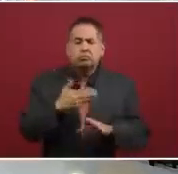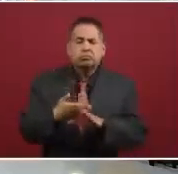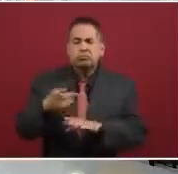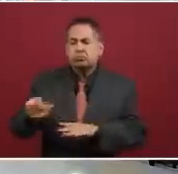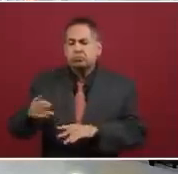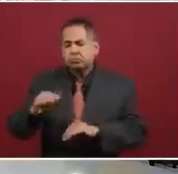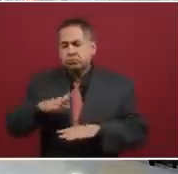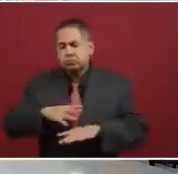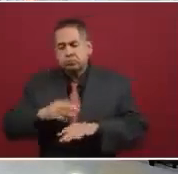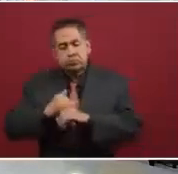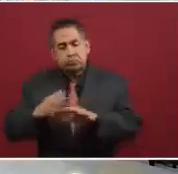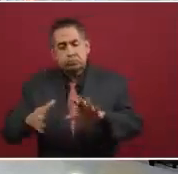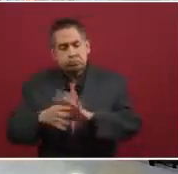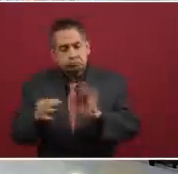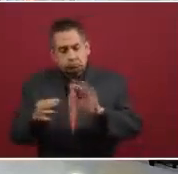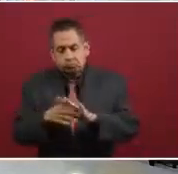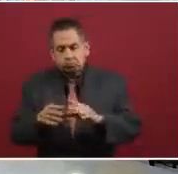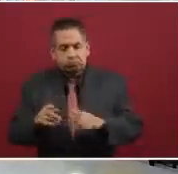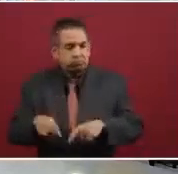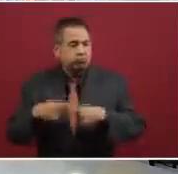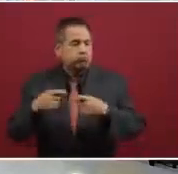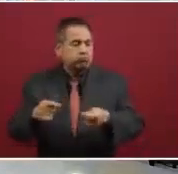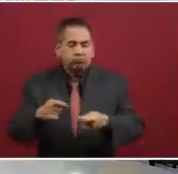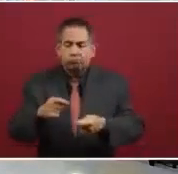no haber garantizado